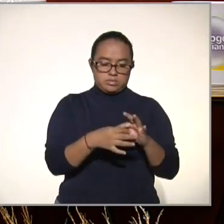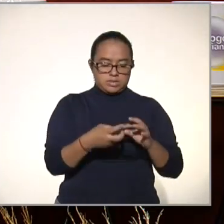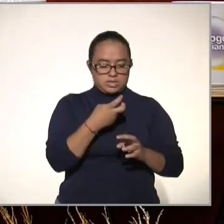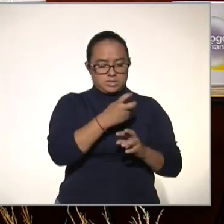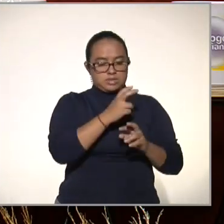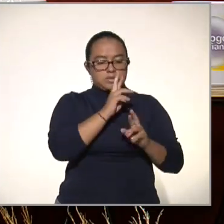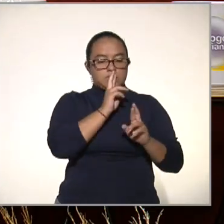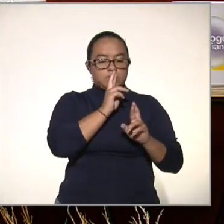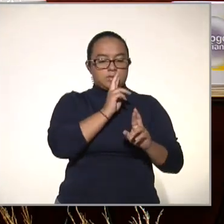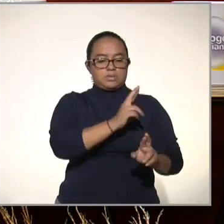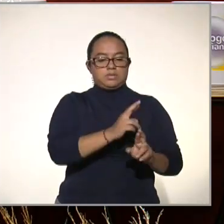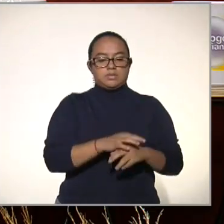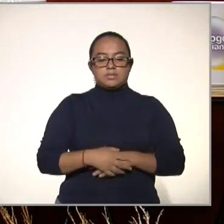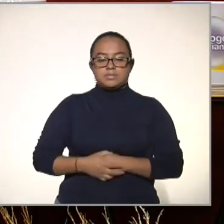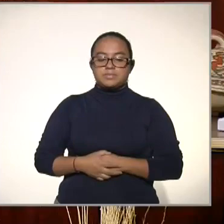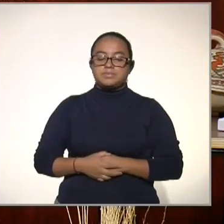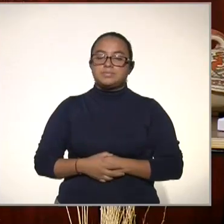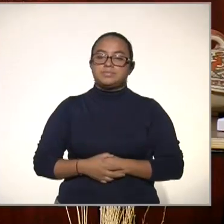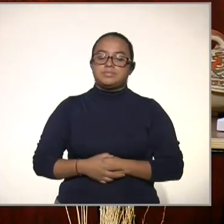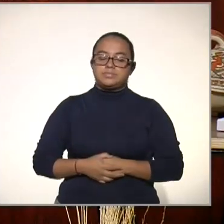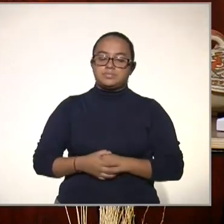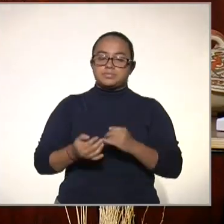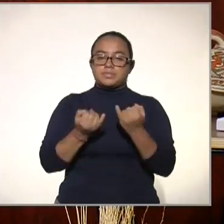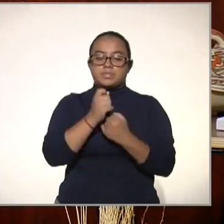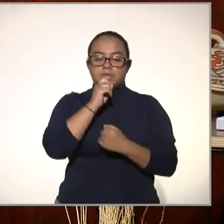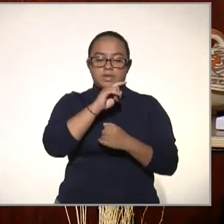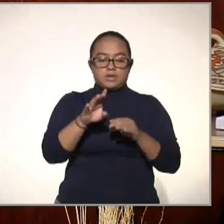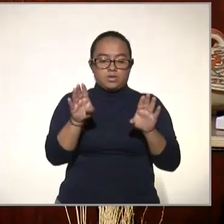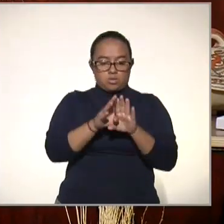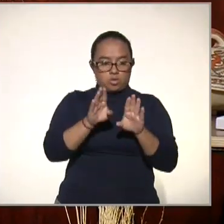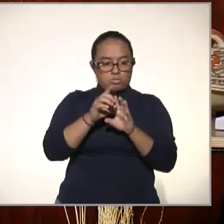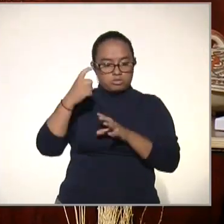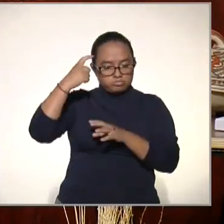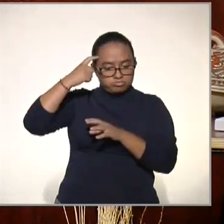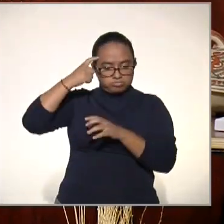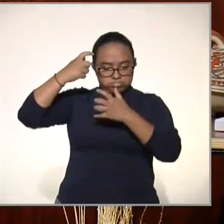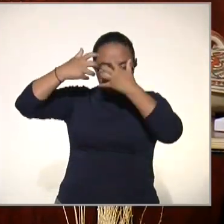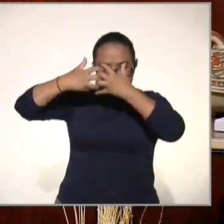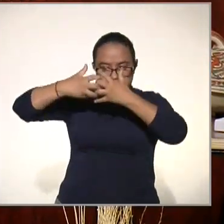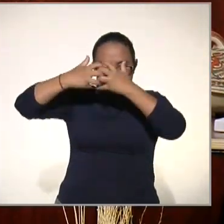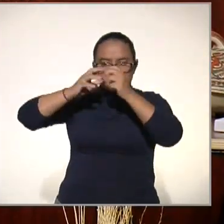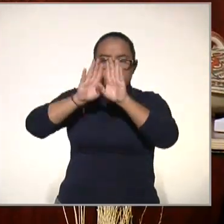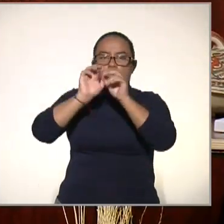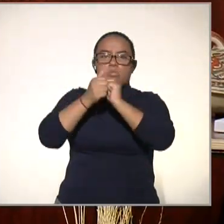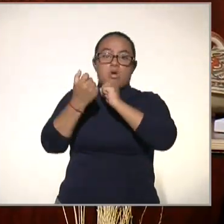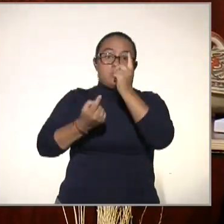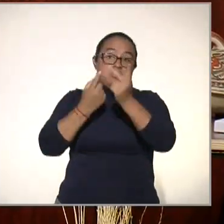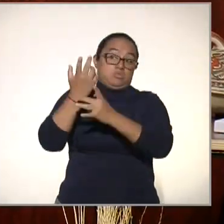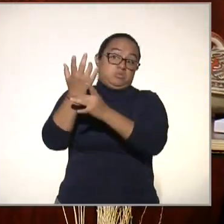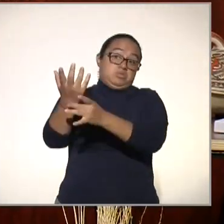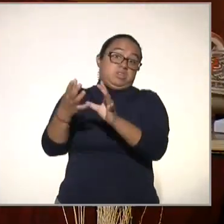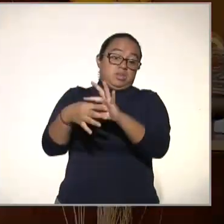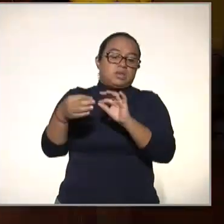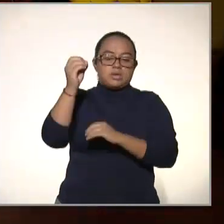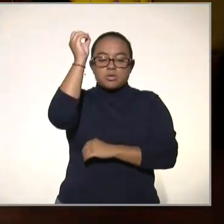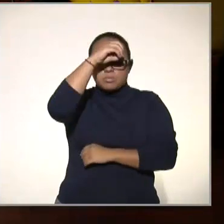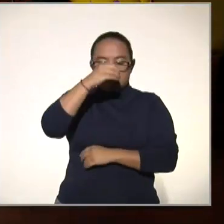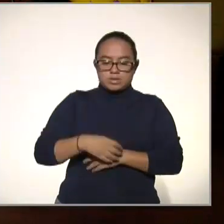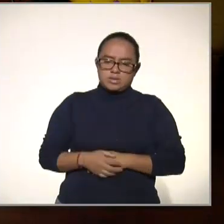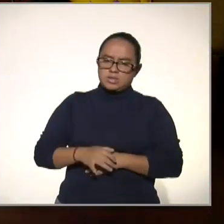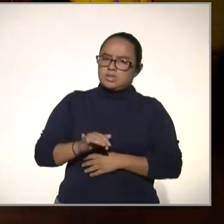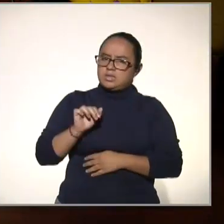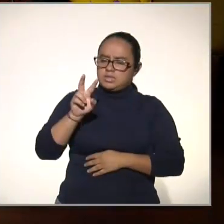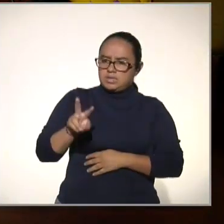la respuesta de esta pregunta. Claro, y Lu, sobre este neurodesarrollo del que se habla, ¿qué opinas? Bueno, justamente es fundamental lo que